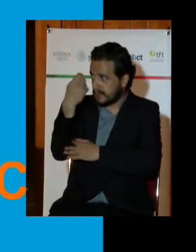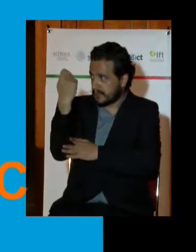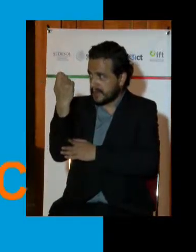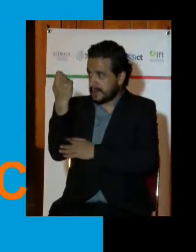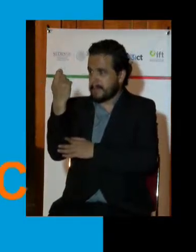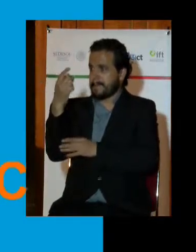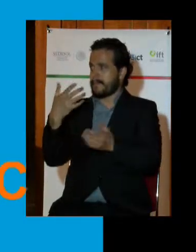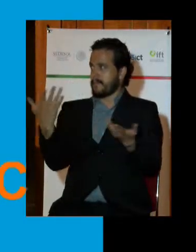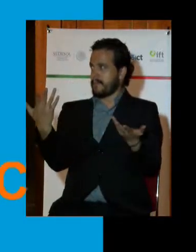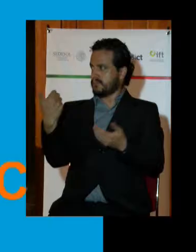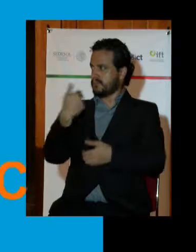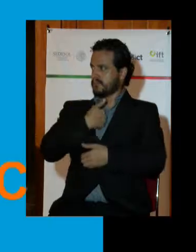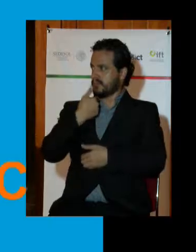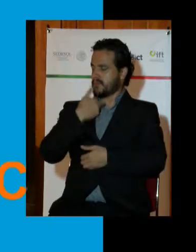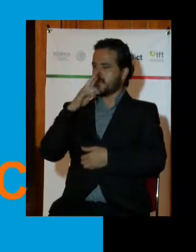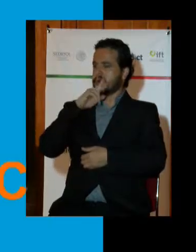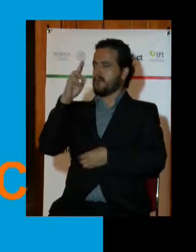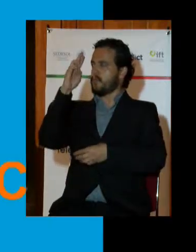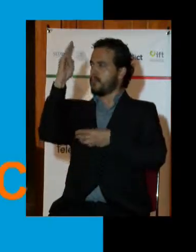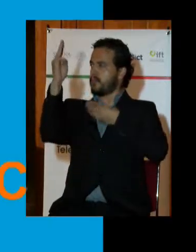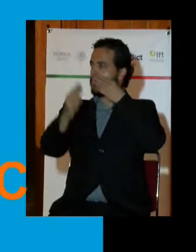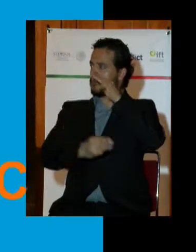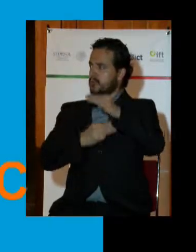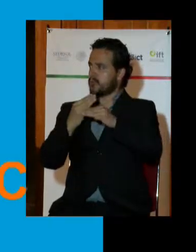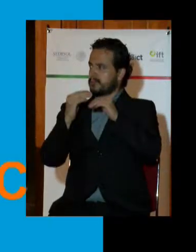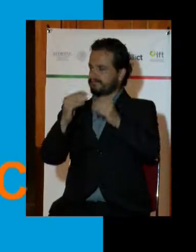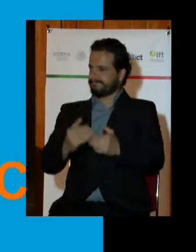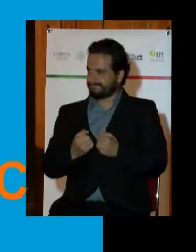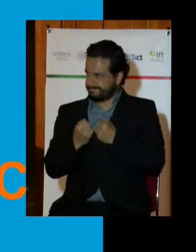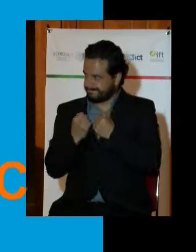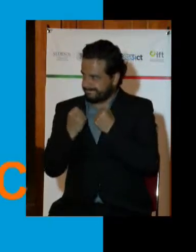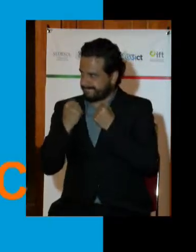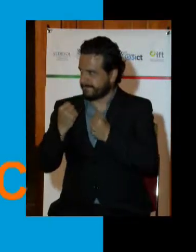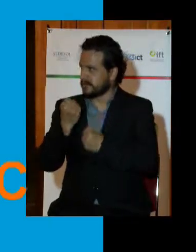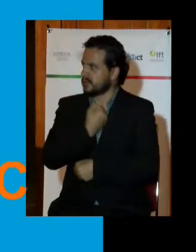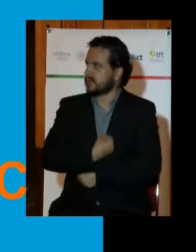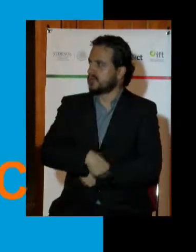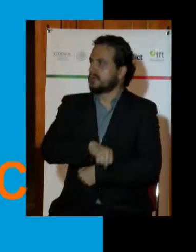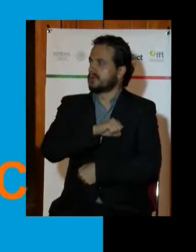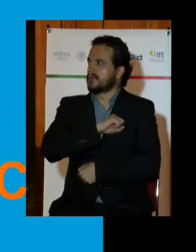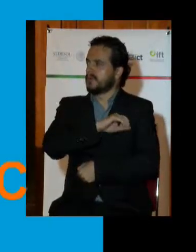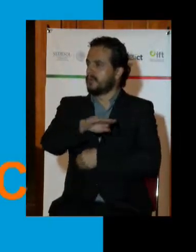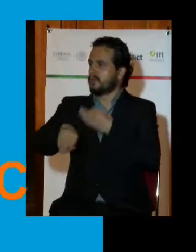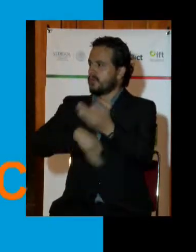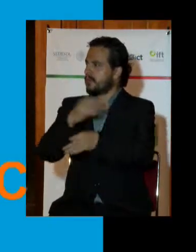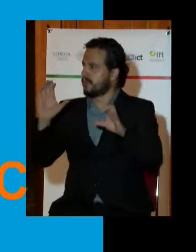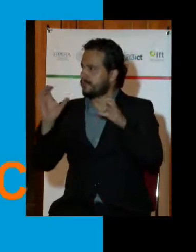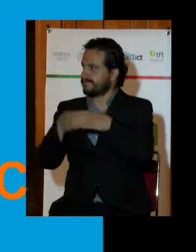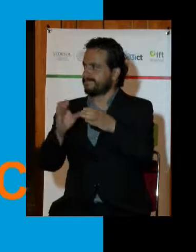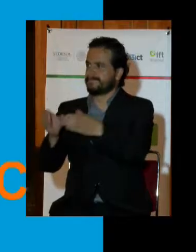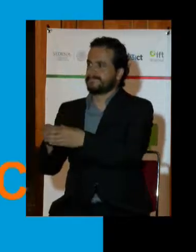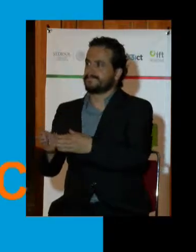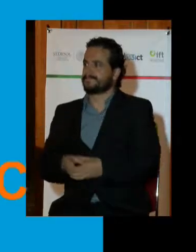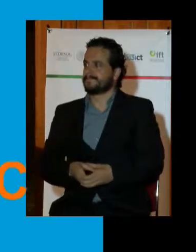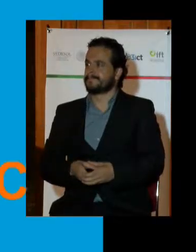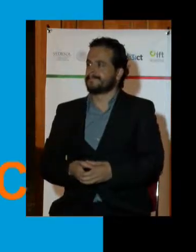ser exitosos. Crear un mundo mejor tiene que ver con hacer y crear comunidades